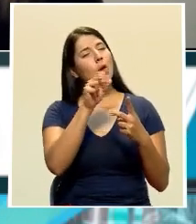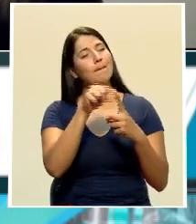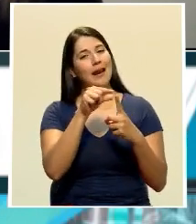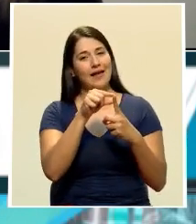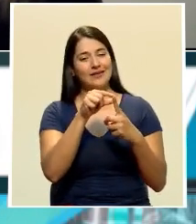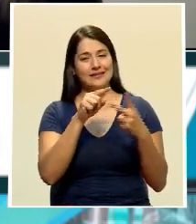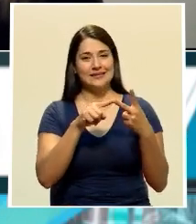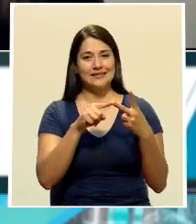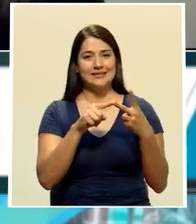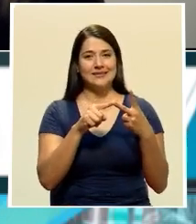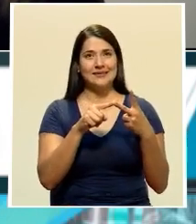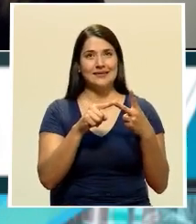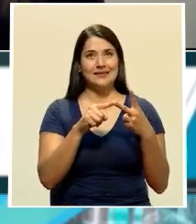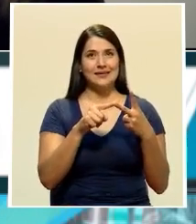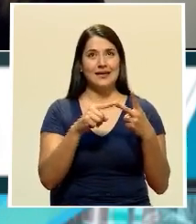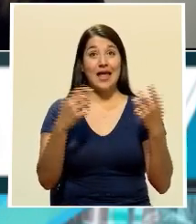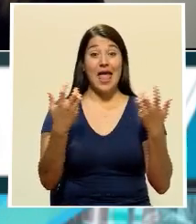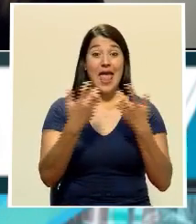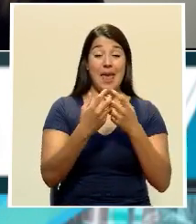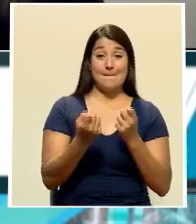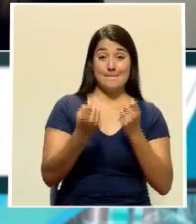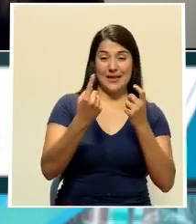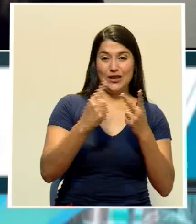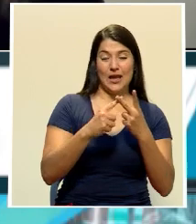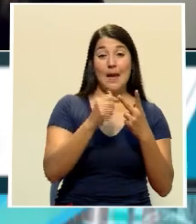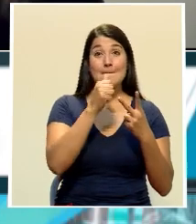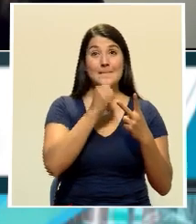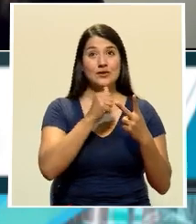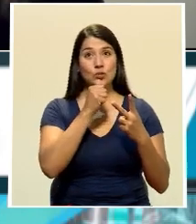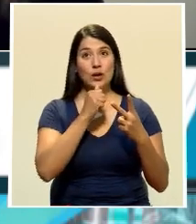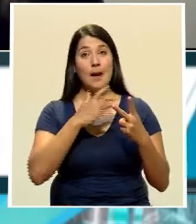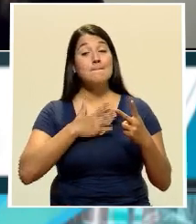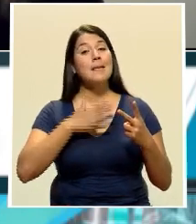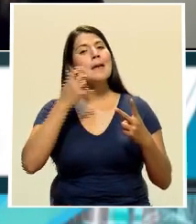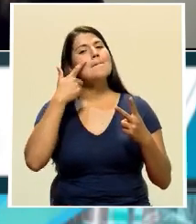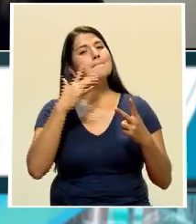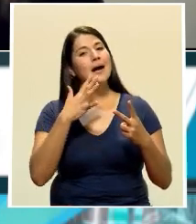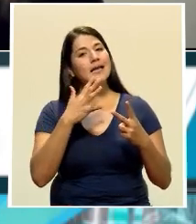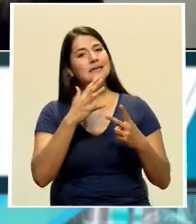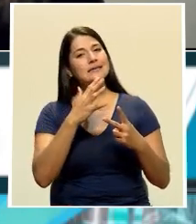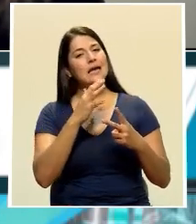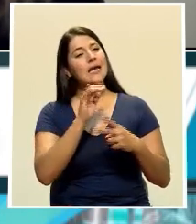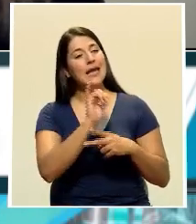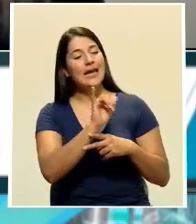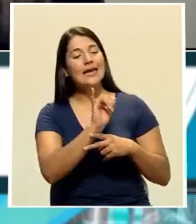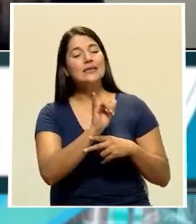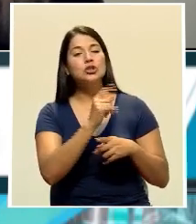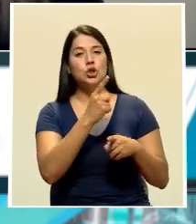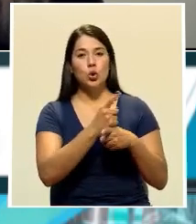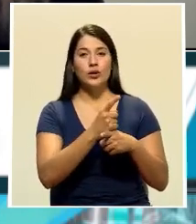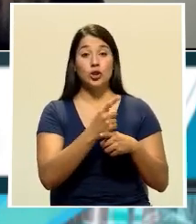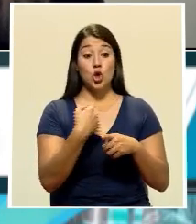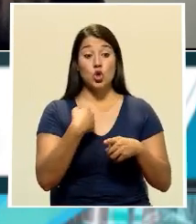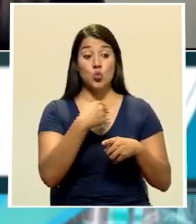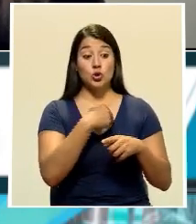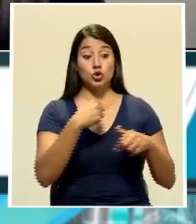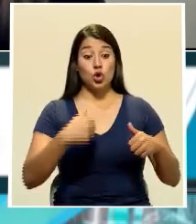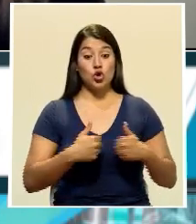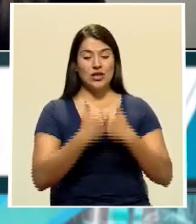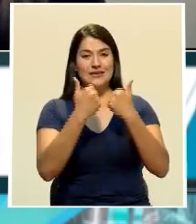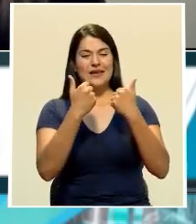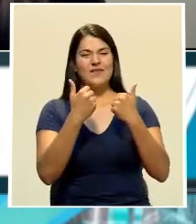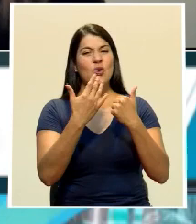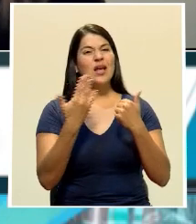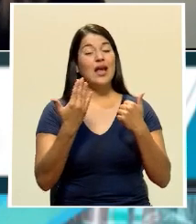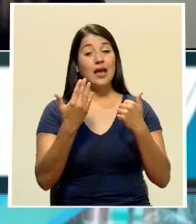palabras, empatía y mesura. Me parece que por ahí va la cosa. El desafío, como vos decís,